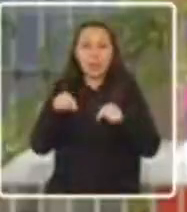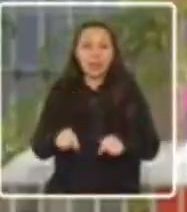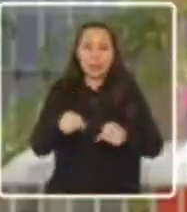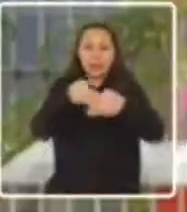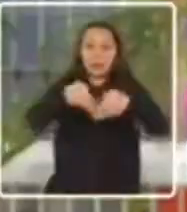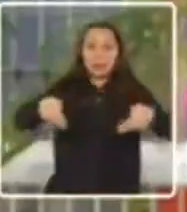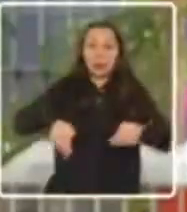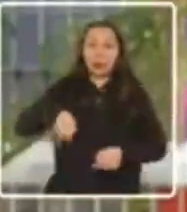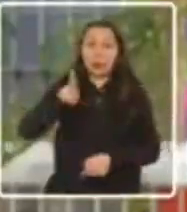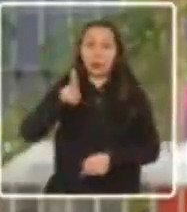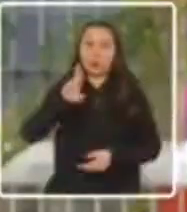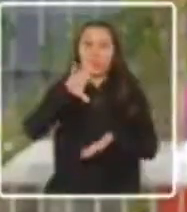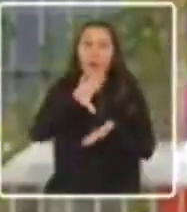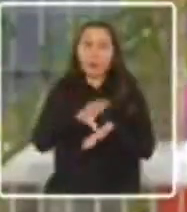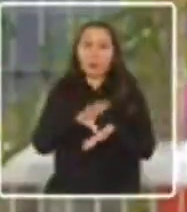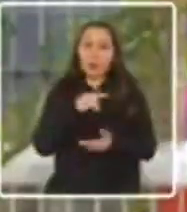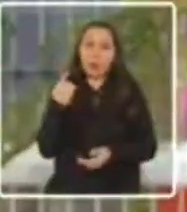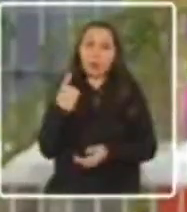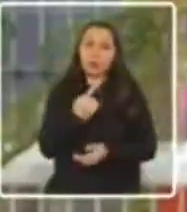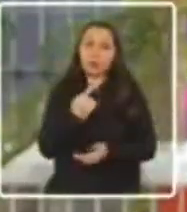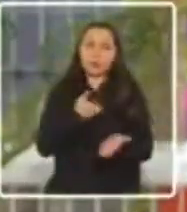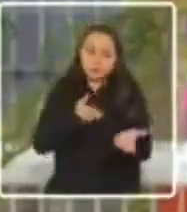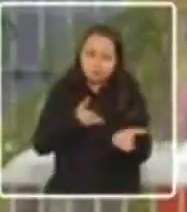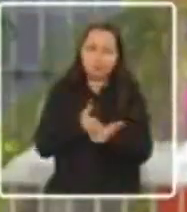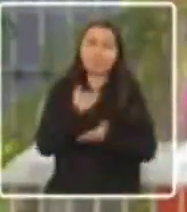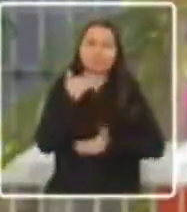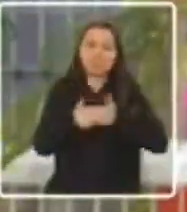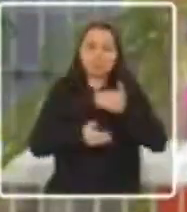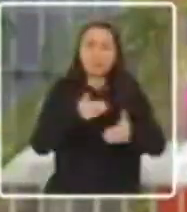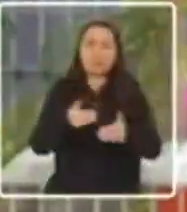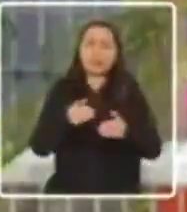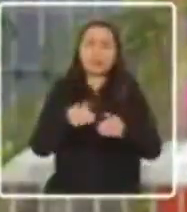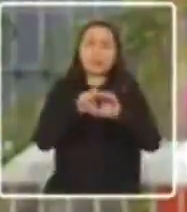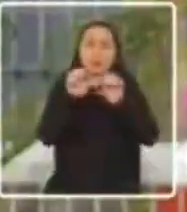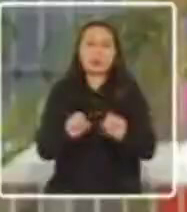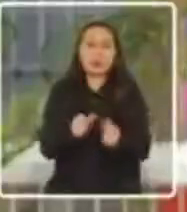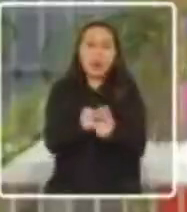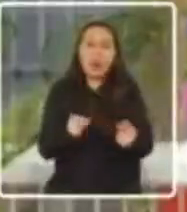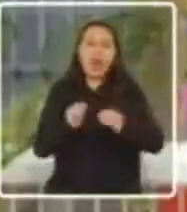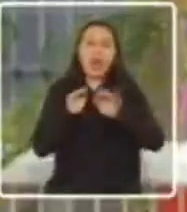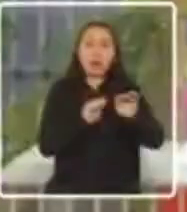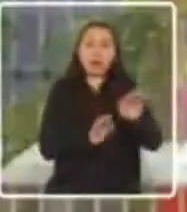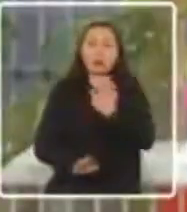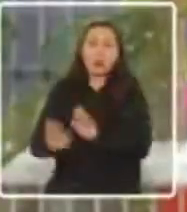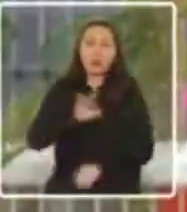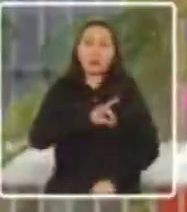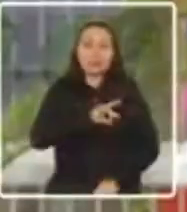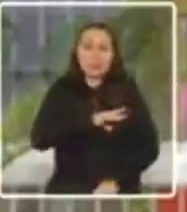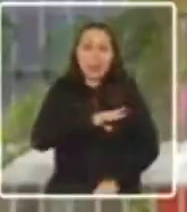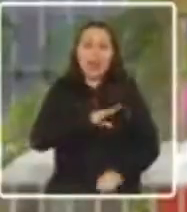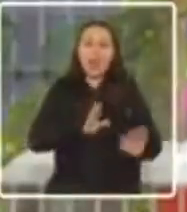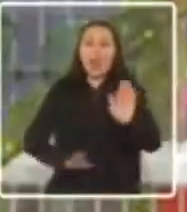desde la frontera norte de nuestro país, estamos dando el puntapié inicial al Sistema Nacional de Apoyos y Cuidado Chile